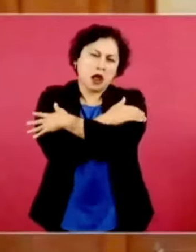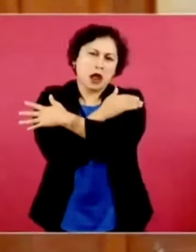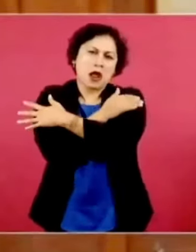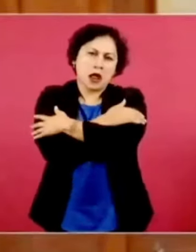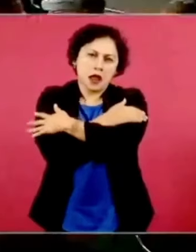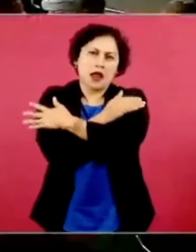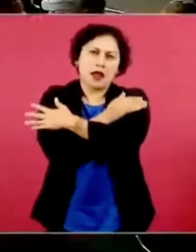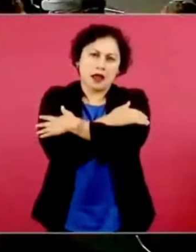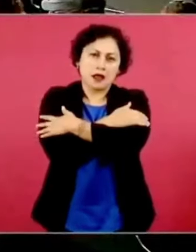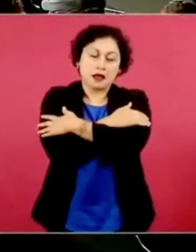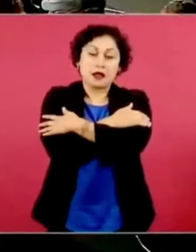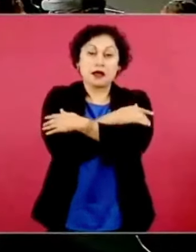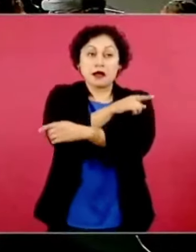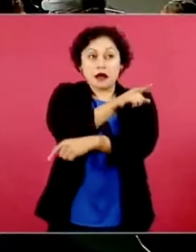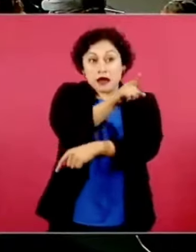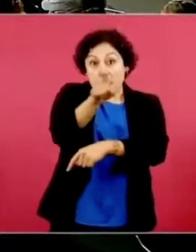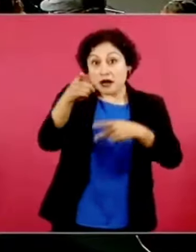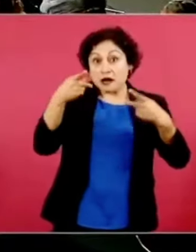la graban